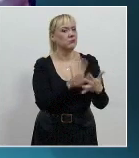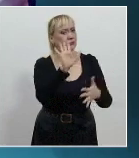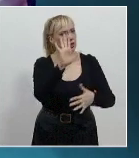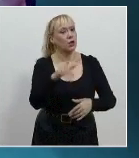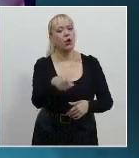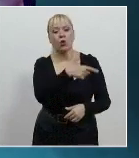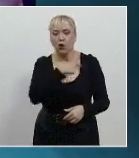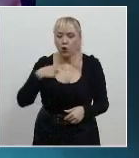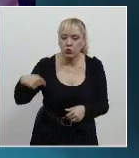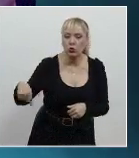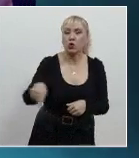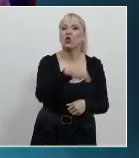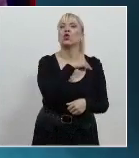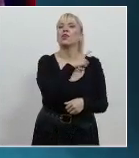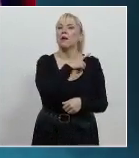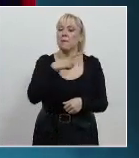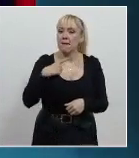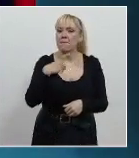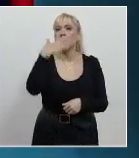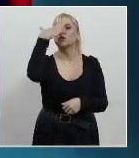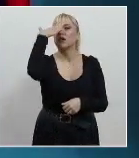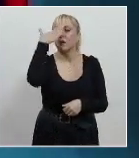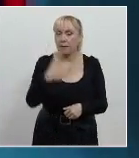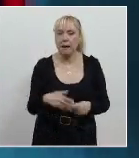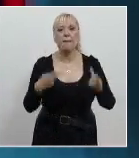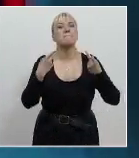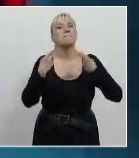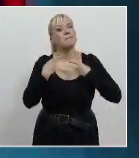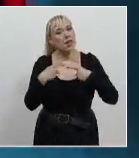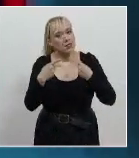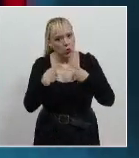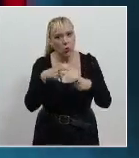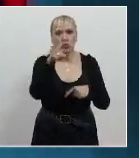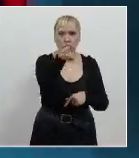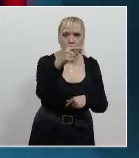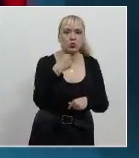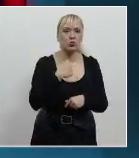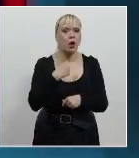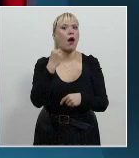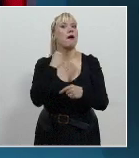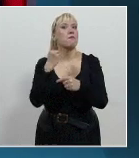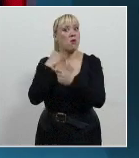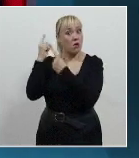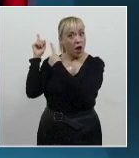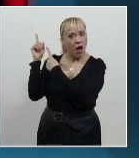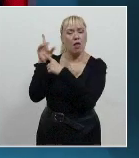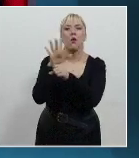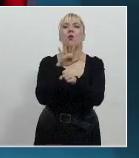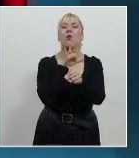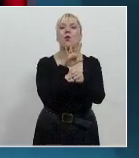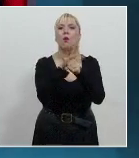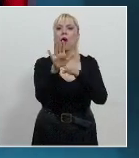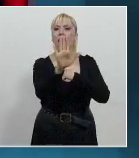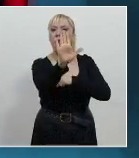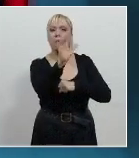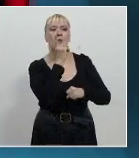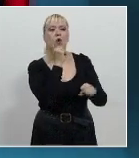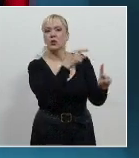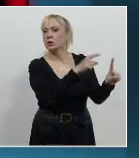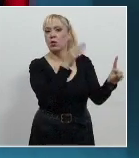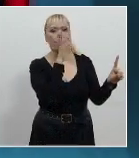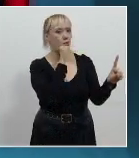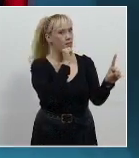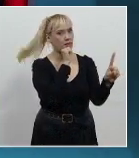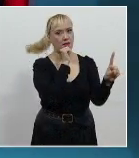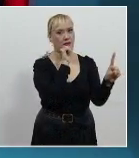saber, no por abogados, sino como sociedad, cuáles son los límites de la autoridad. Son derechos que todo